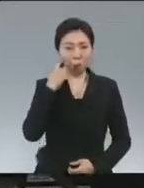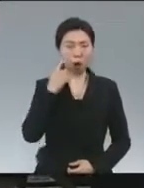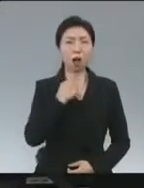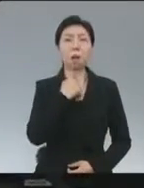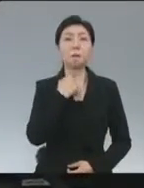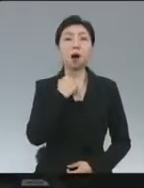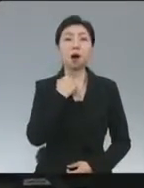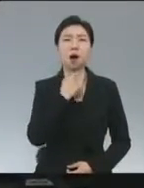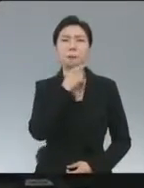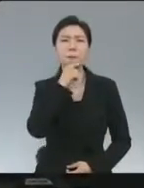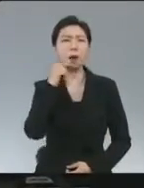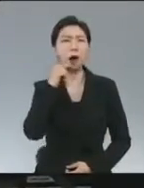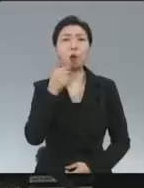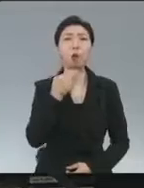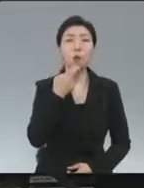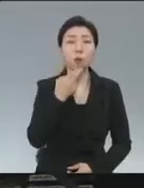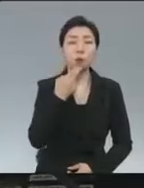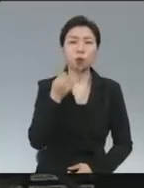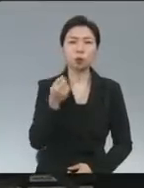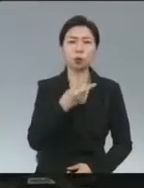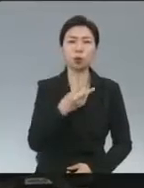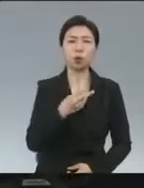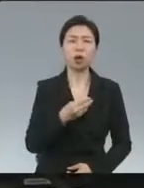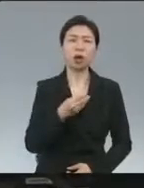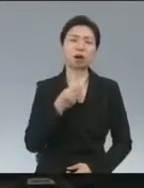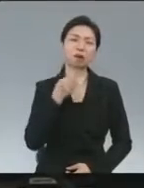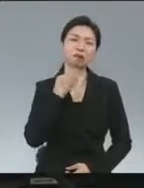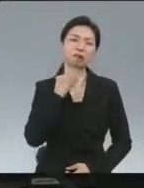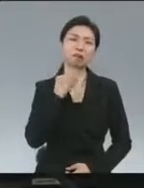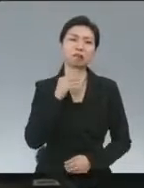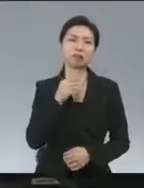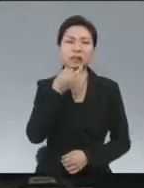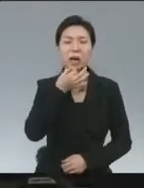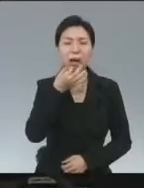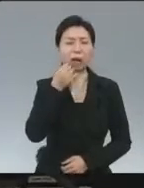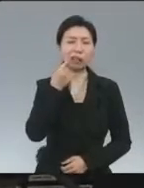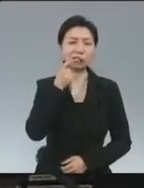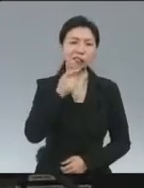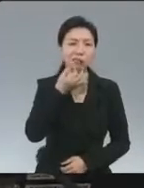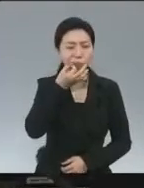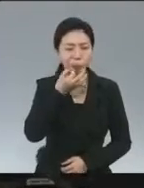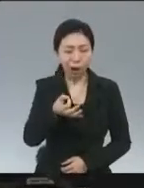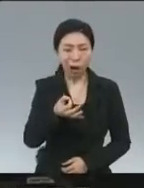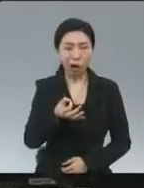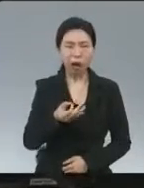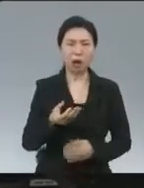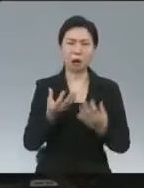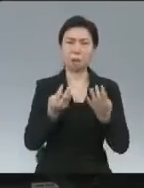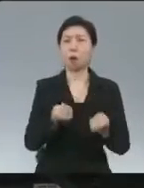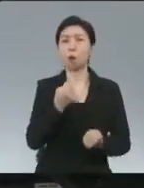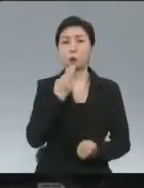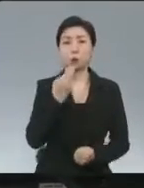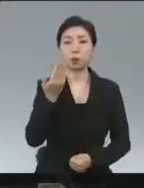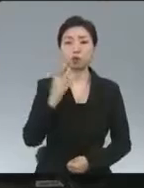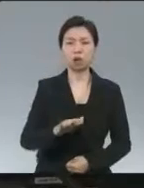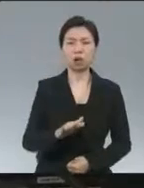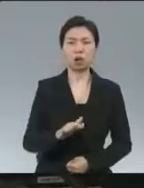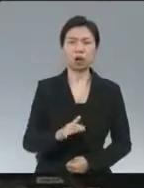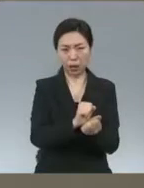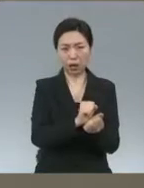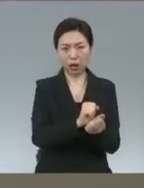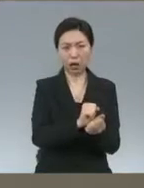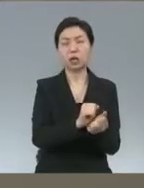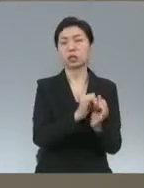especial sobre efectos post kobe 19 según los médicos otro de los efectos a largo plazo son dolor en el pecho mareos y